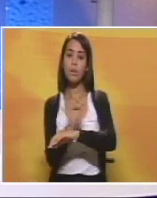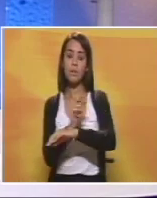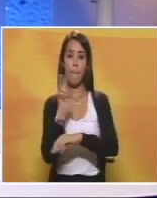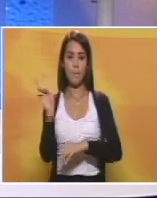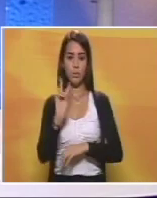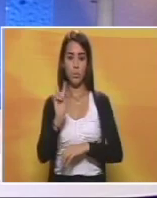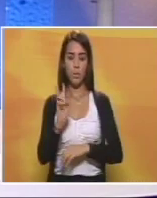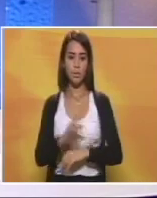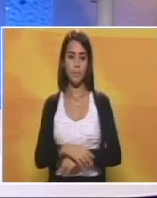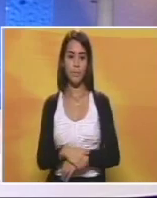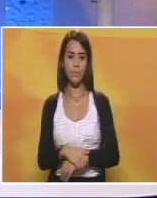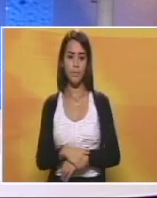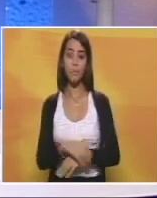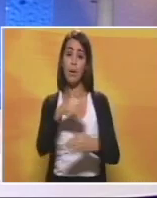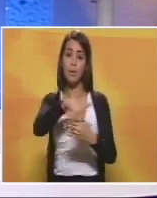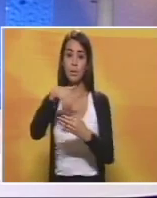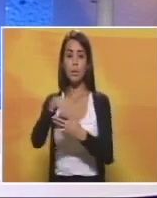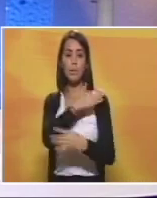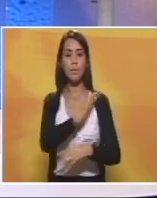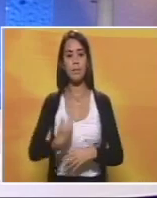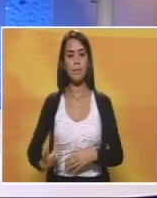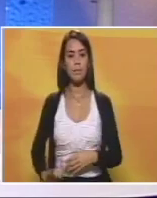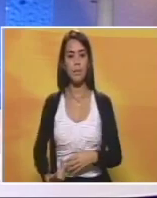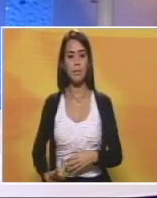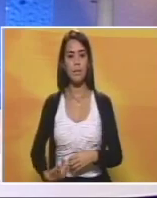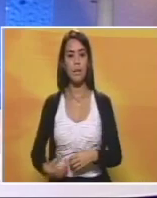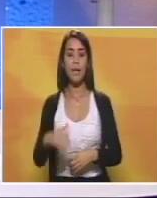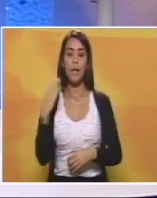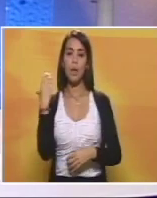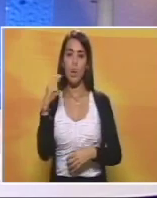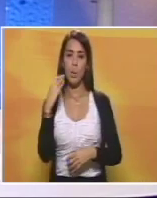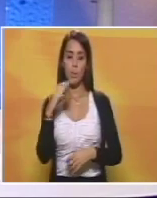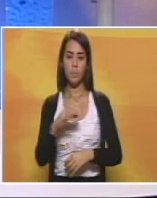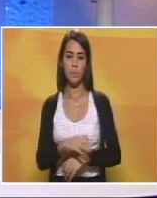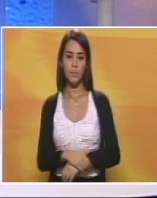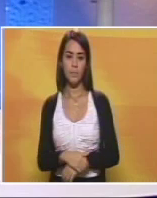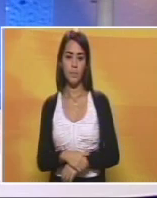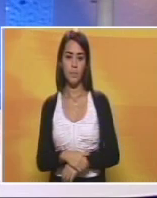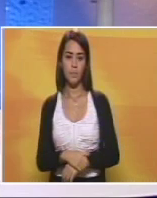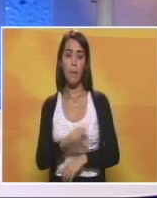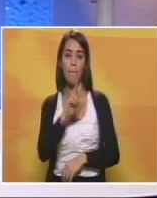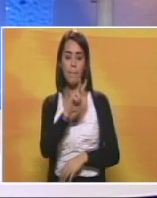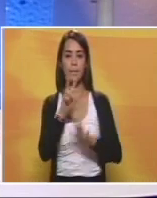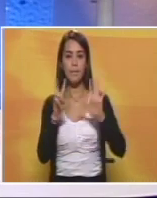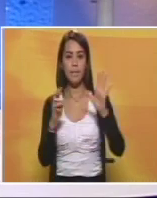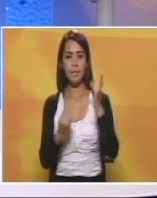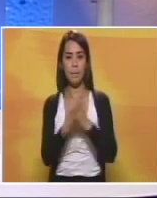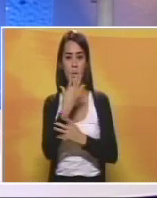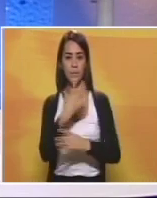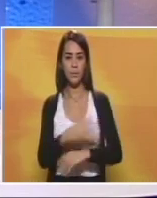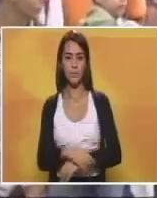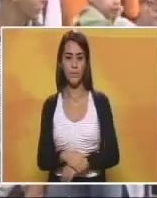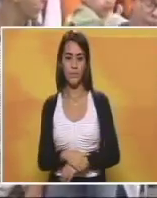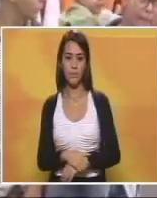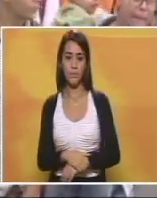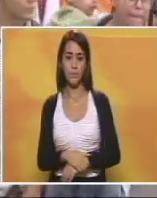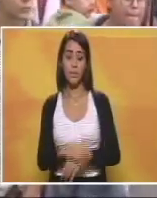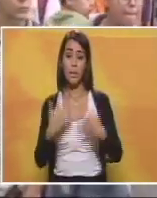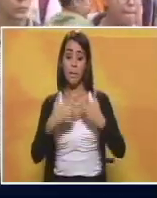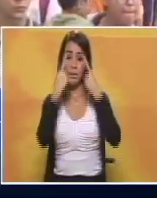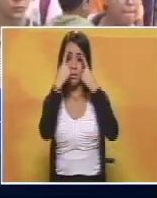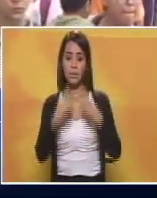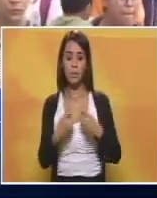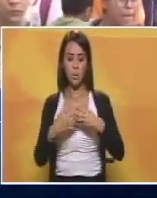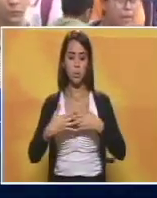de cara a las elecciones presidenciales que se celebrarán en el país vecino este 27 de mayo el funcionario informó que la medida se